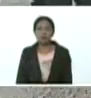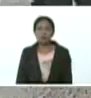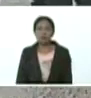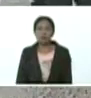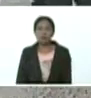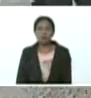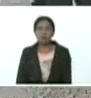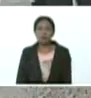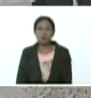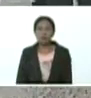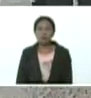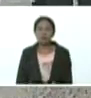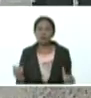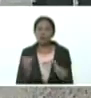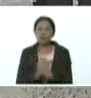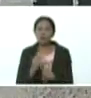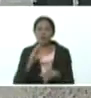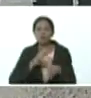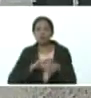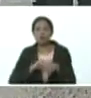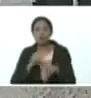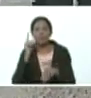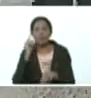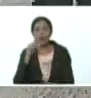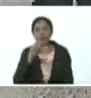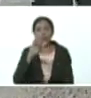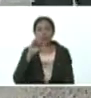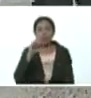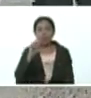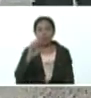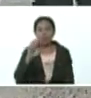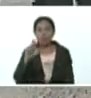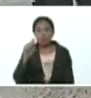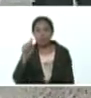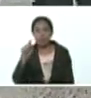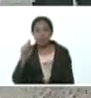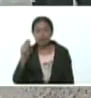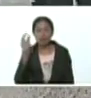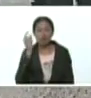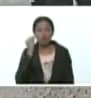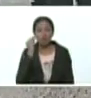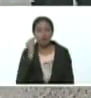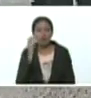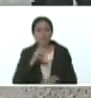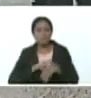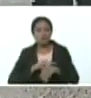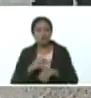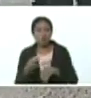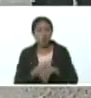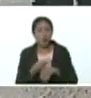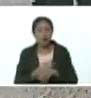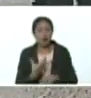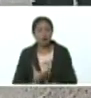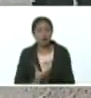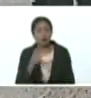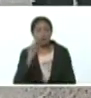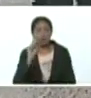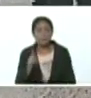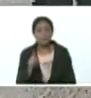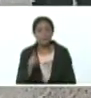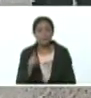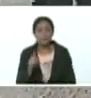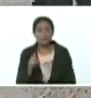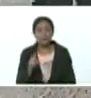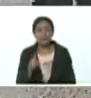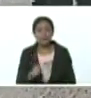Así es, allá se encuentra la doctora Lizeta Hernández, médica, gobernadora del estado del Tamacuro. Está